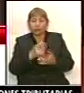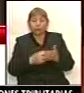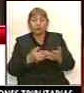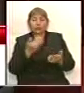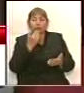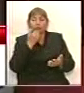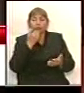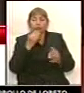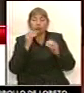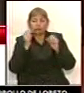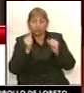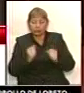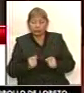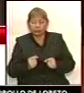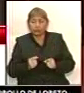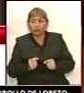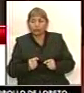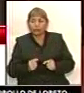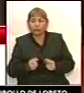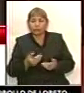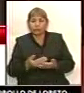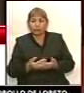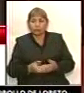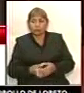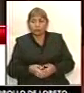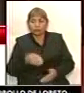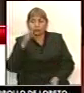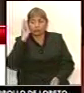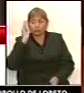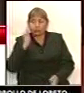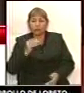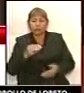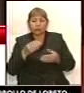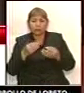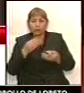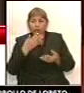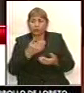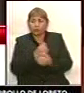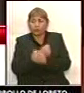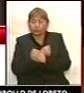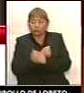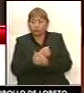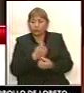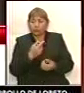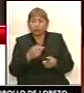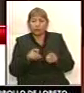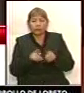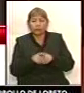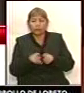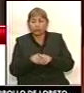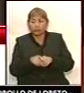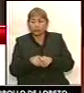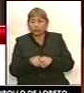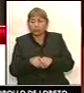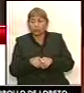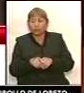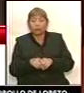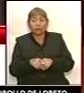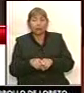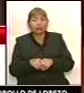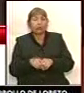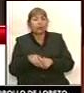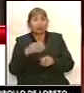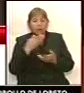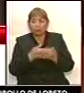toman decisiones, colega Bruce, con mucho afecto. Y en eso proponemos que